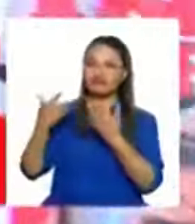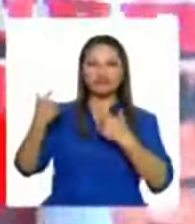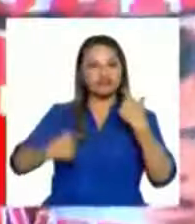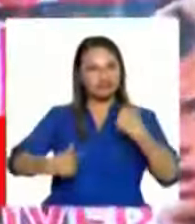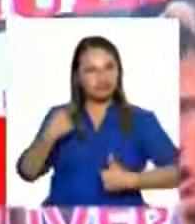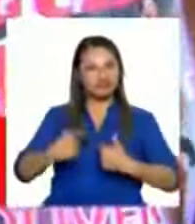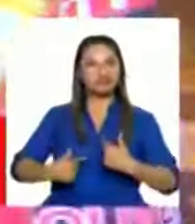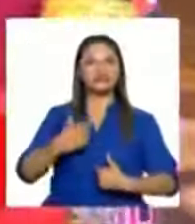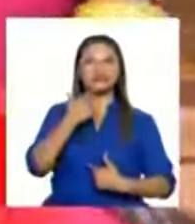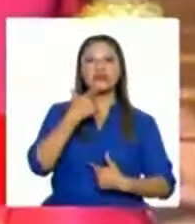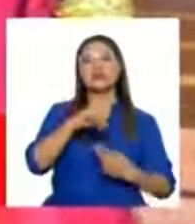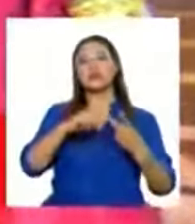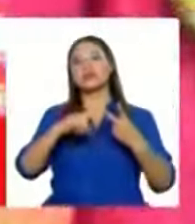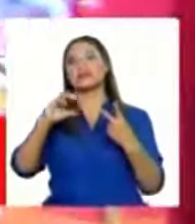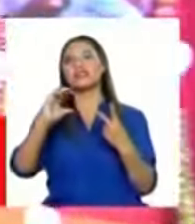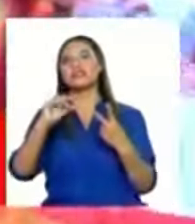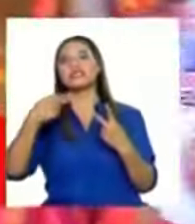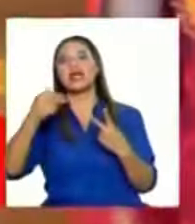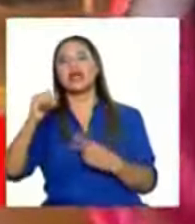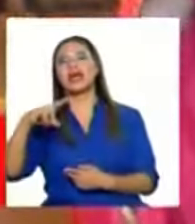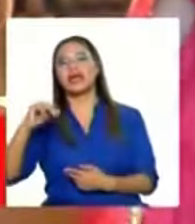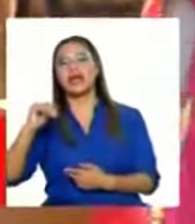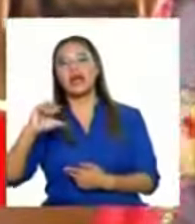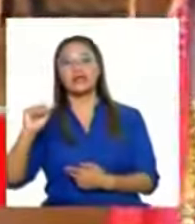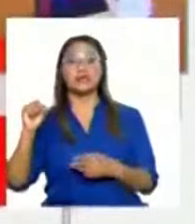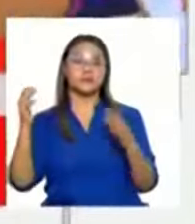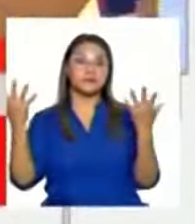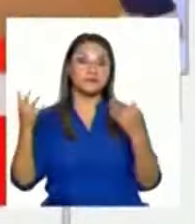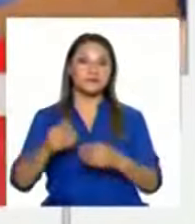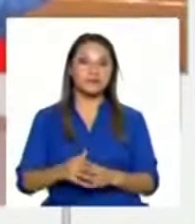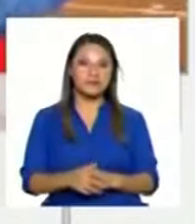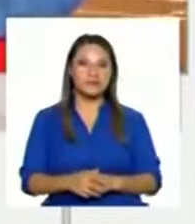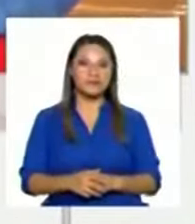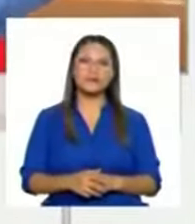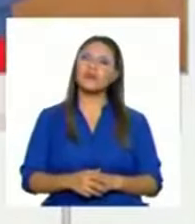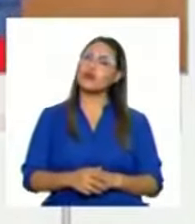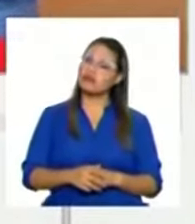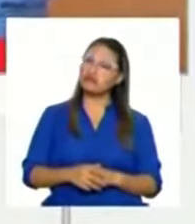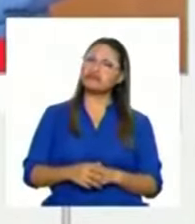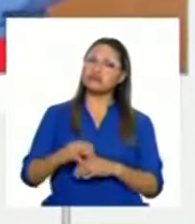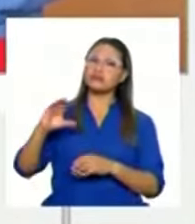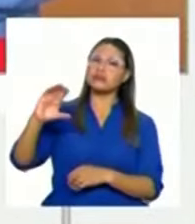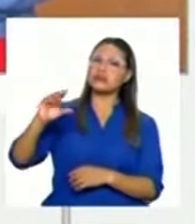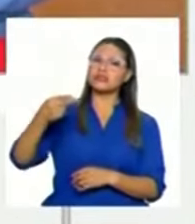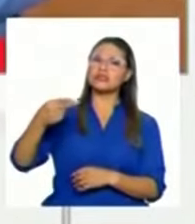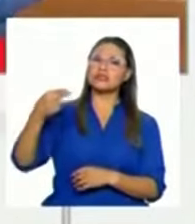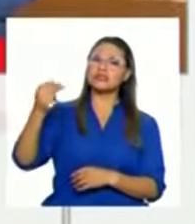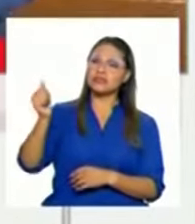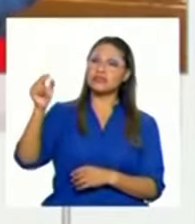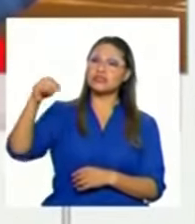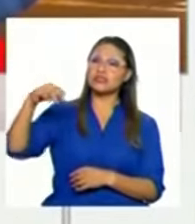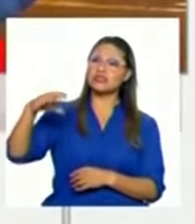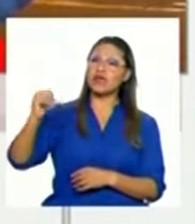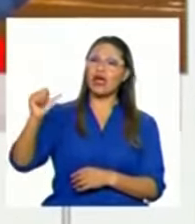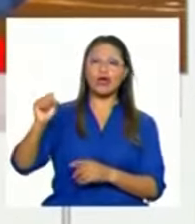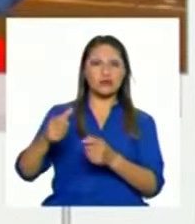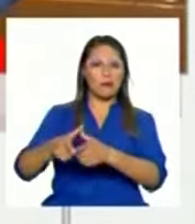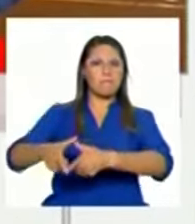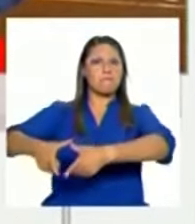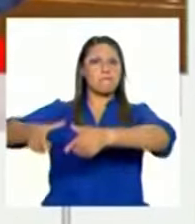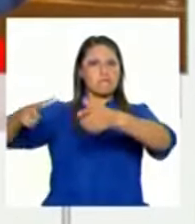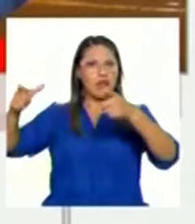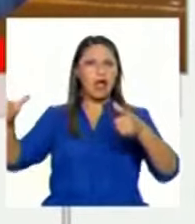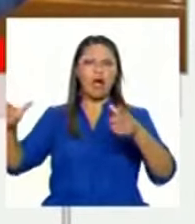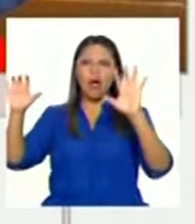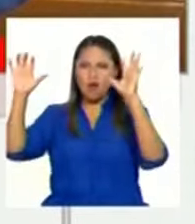Chancas. Bueno, siempre genera expectativa porque tiene una gran hinchada Chancas, ¿eh? Y seguramente... Y Alianza Lima también. Bueno,